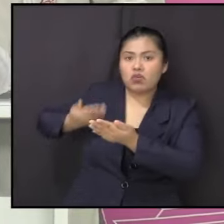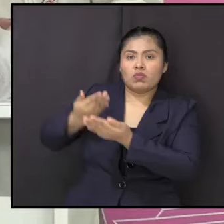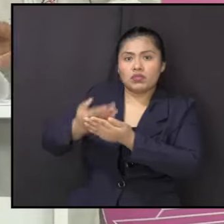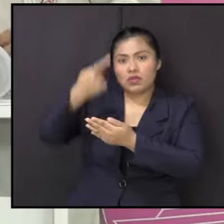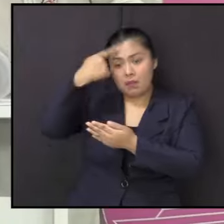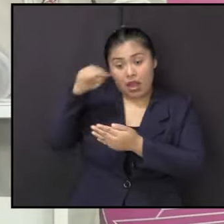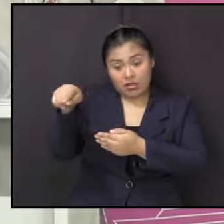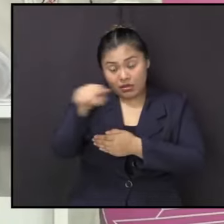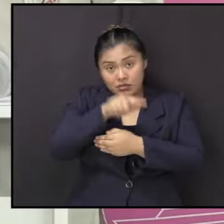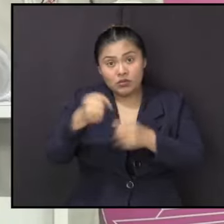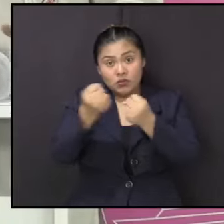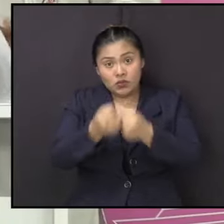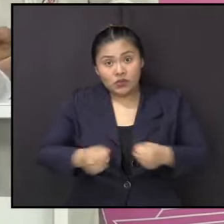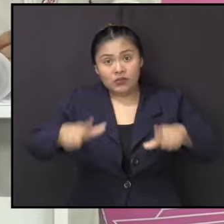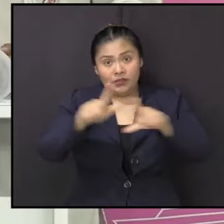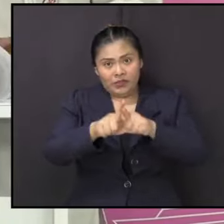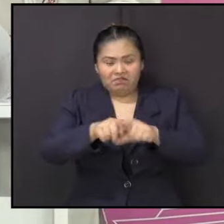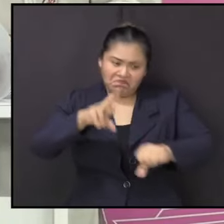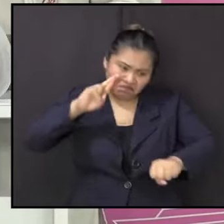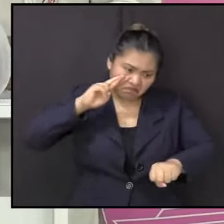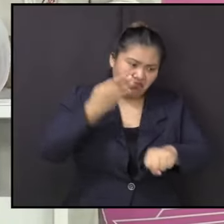socialmente responsables? ¿Quién quiere empezar?